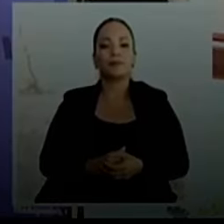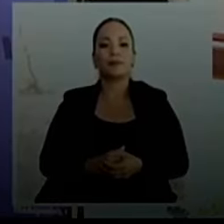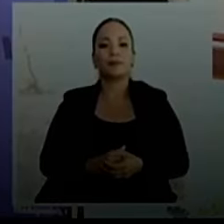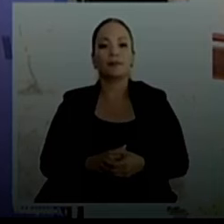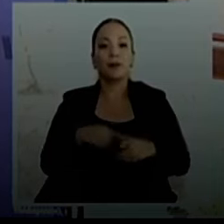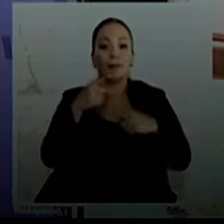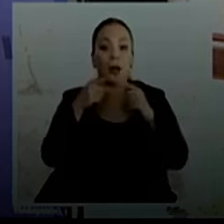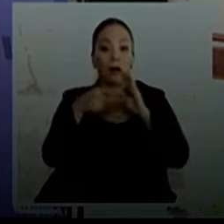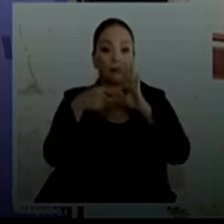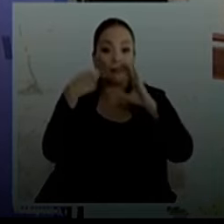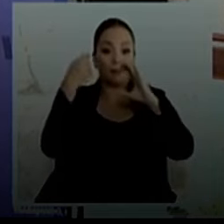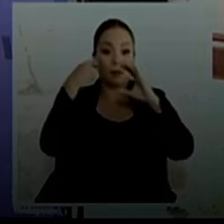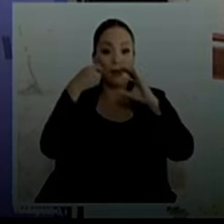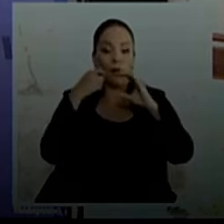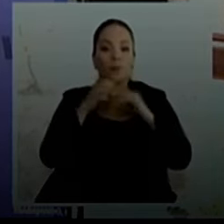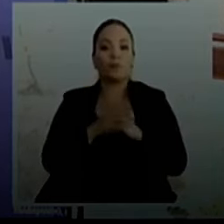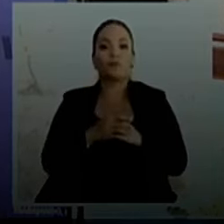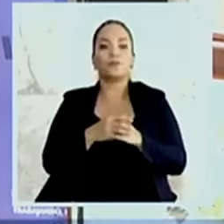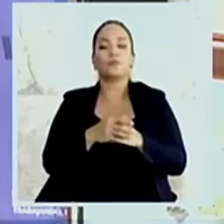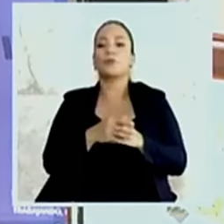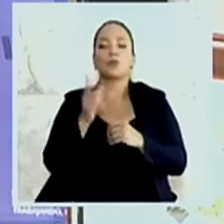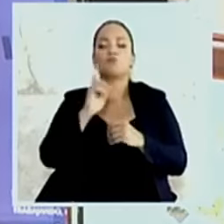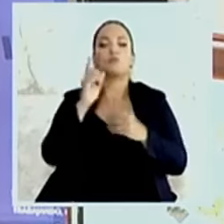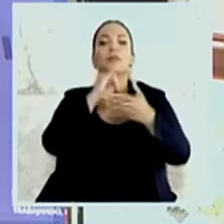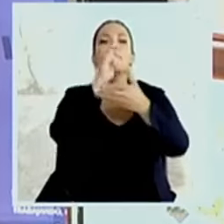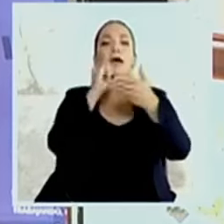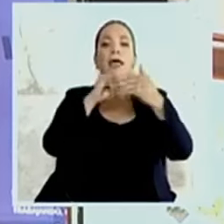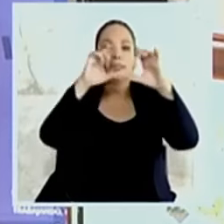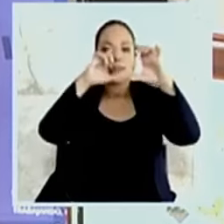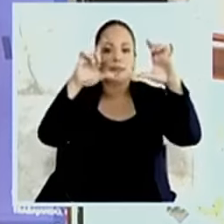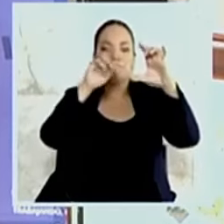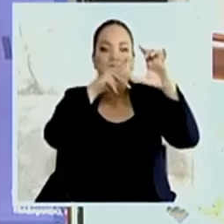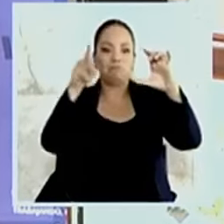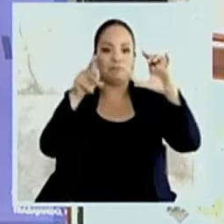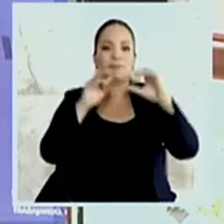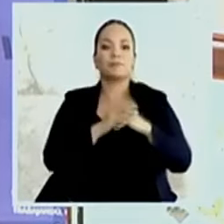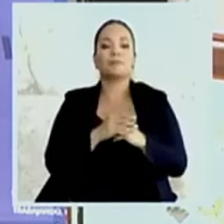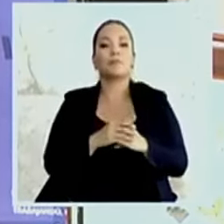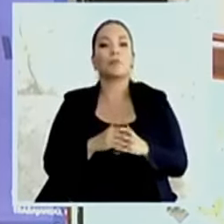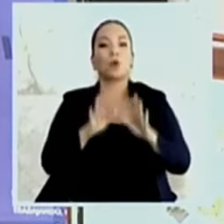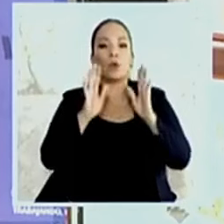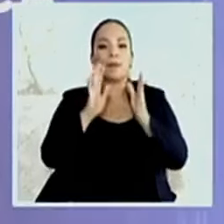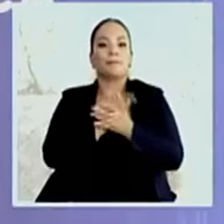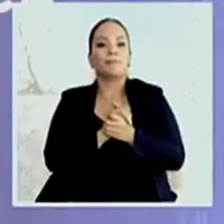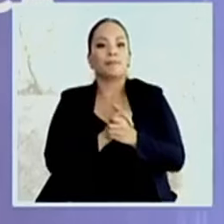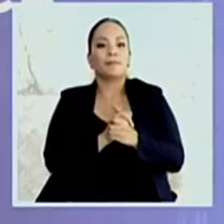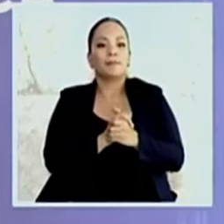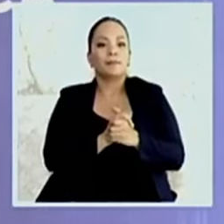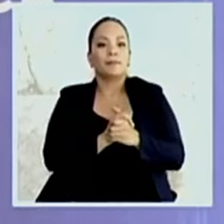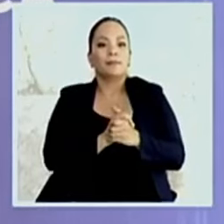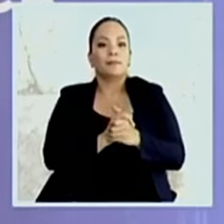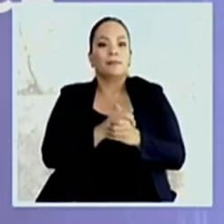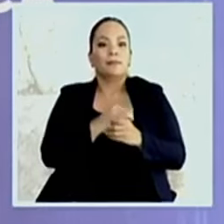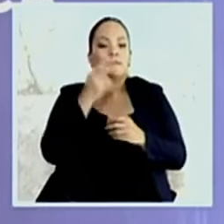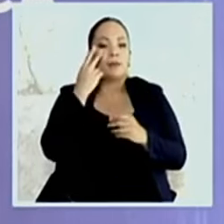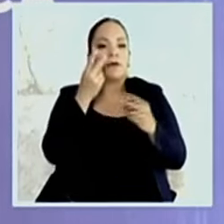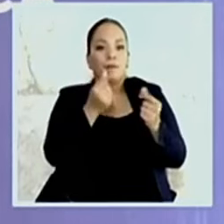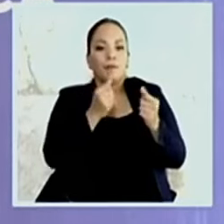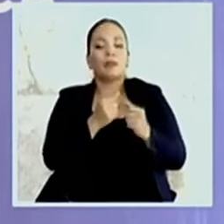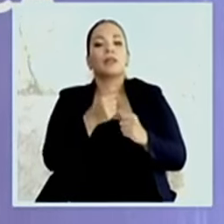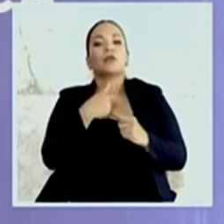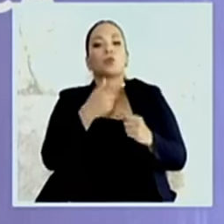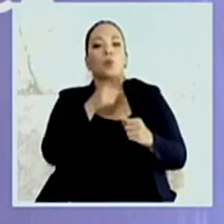del Instituto Costarricense de Electricidad. Señor presidente, y los jerarcas nos amplíen. ¿Va a haber un video